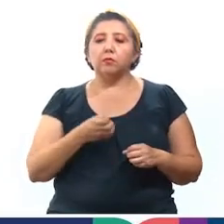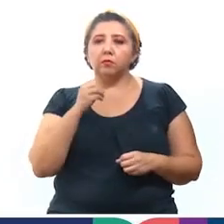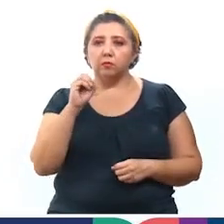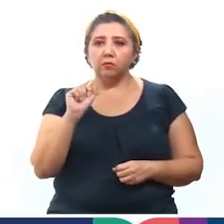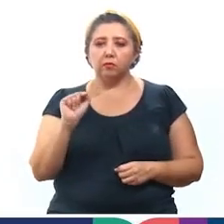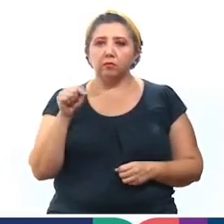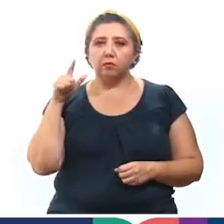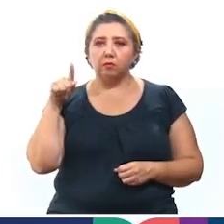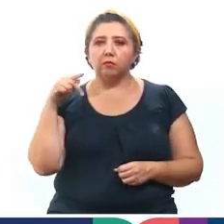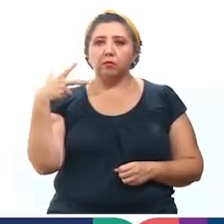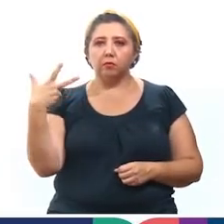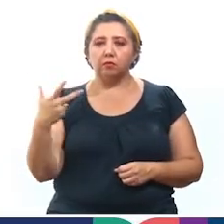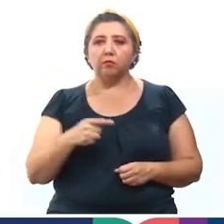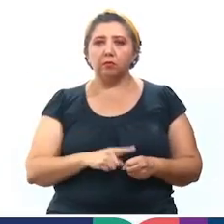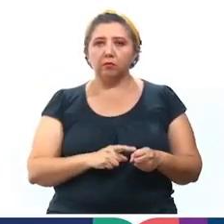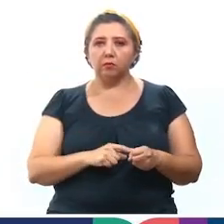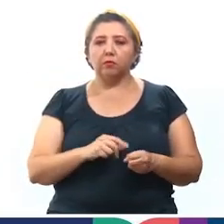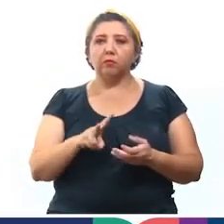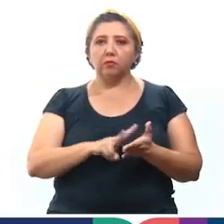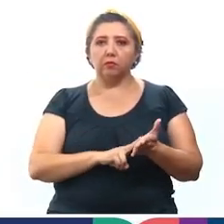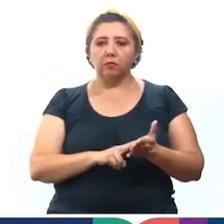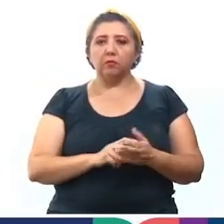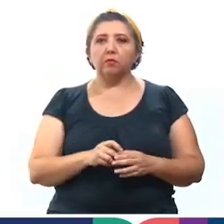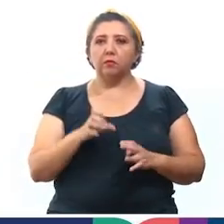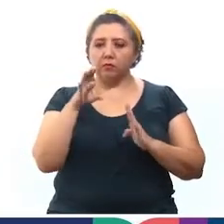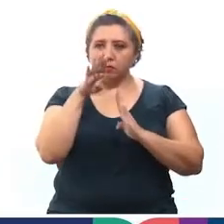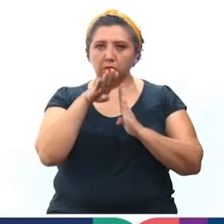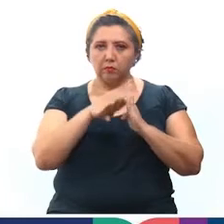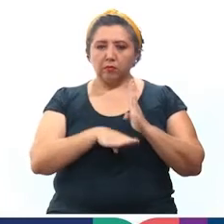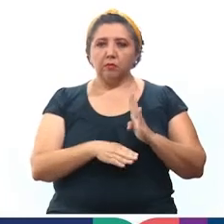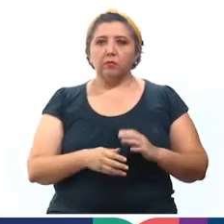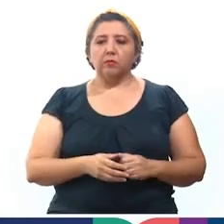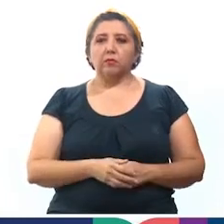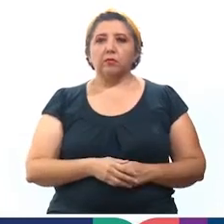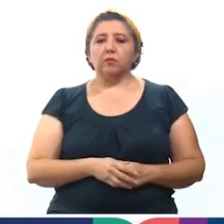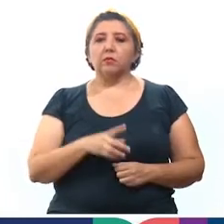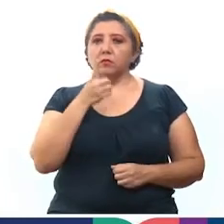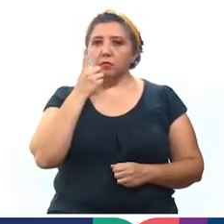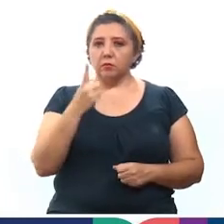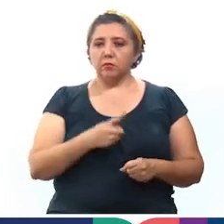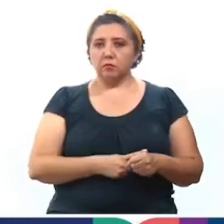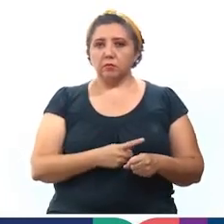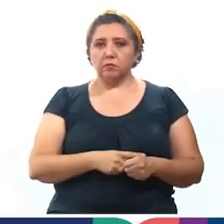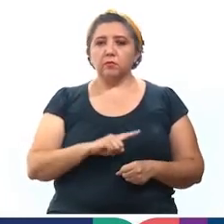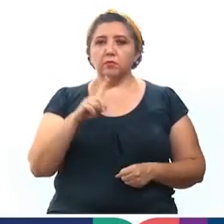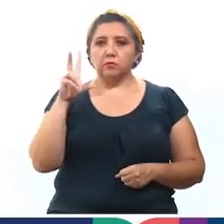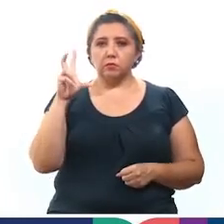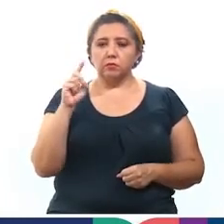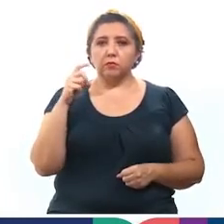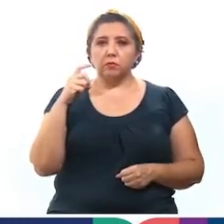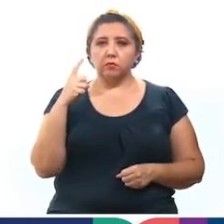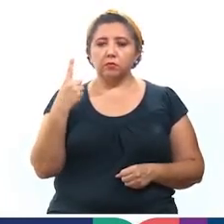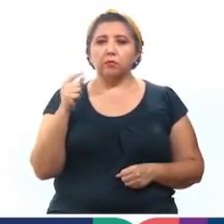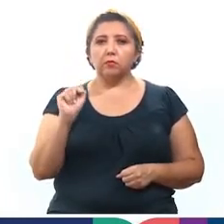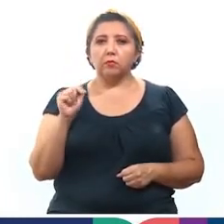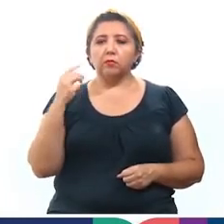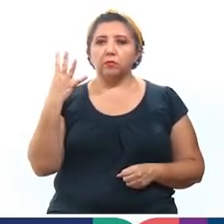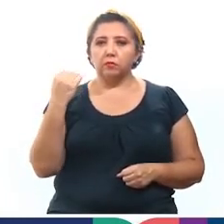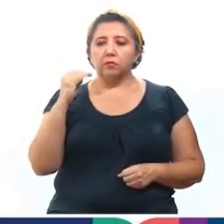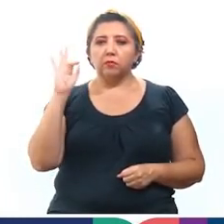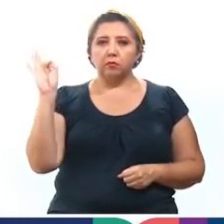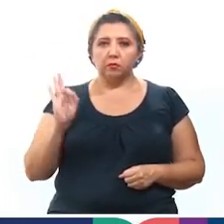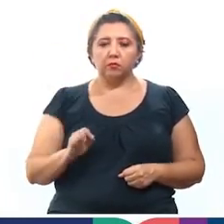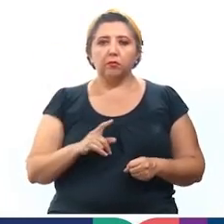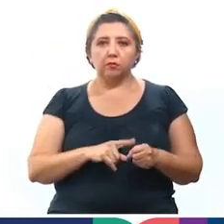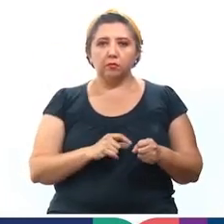en 0.78. Está en color verde y en descenso. La positividad de los casos es de